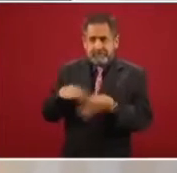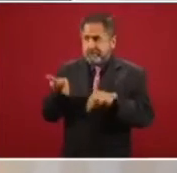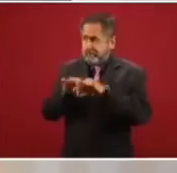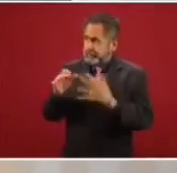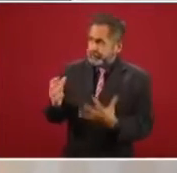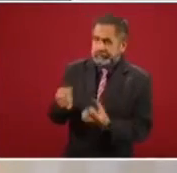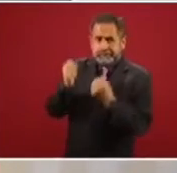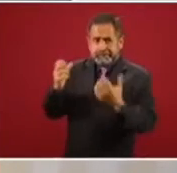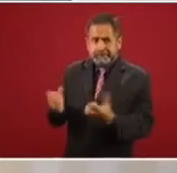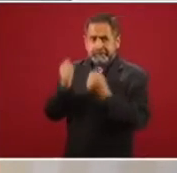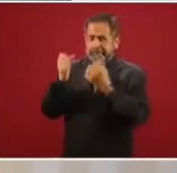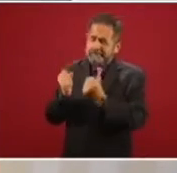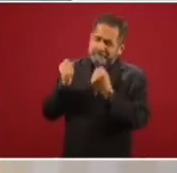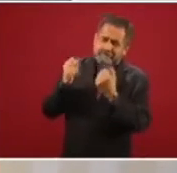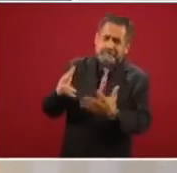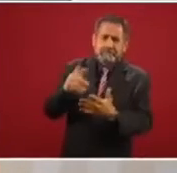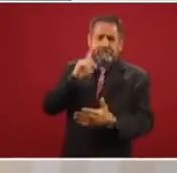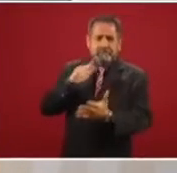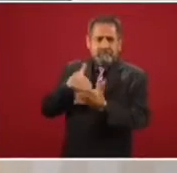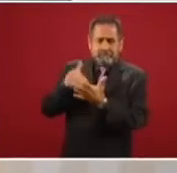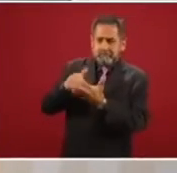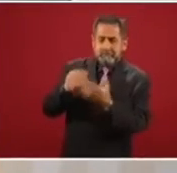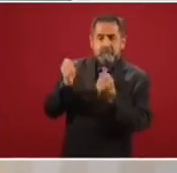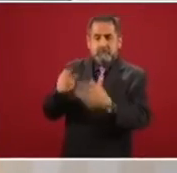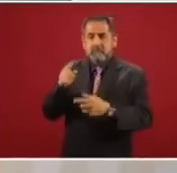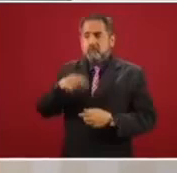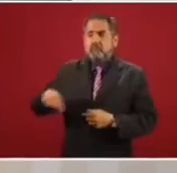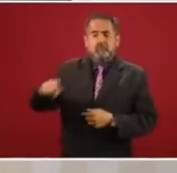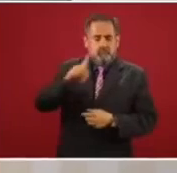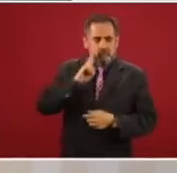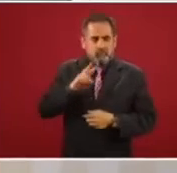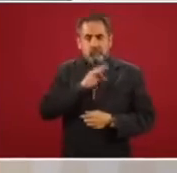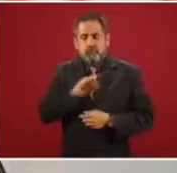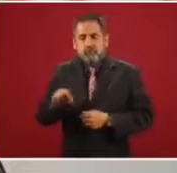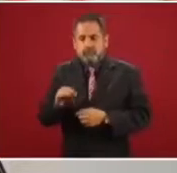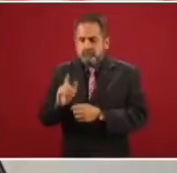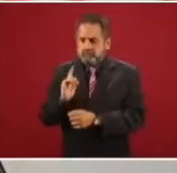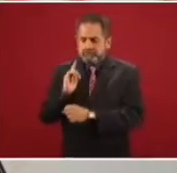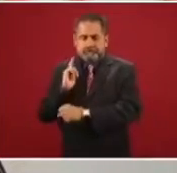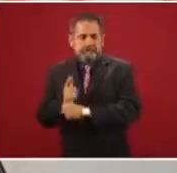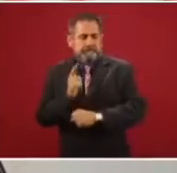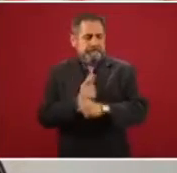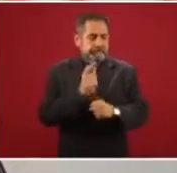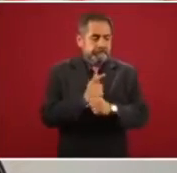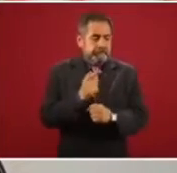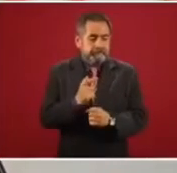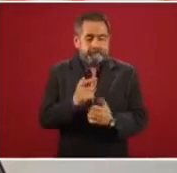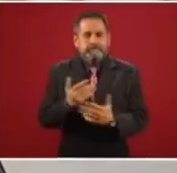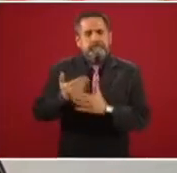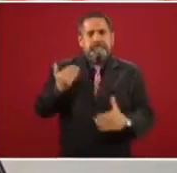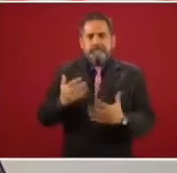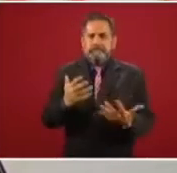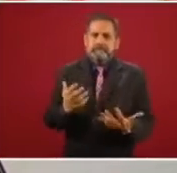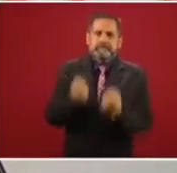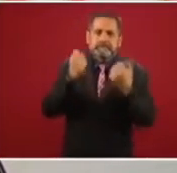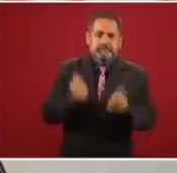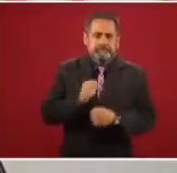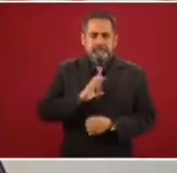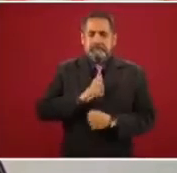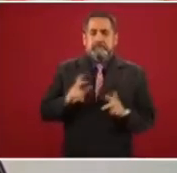para miles de mujeres que tienen que pueden ser detectadas de cáncer de mama ese es el modelo